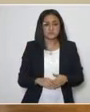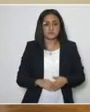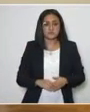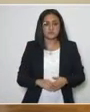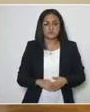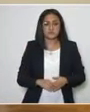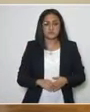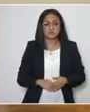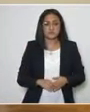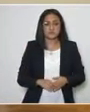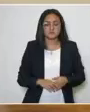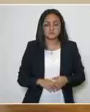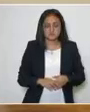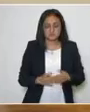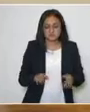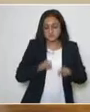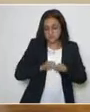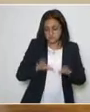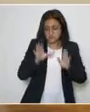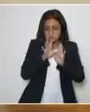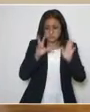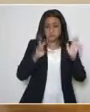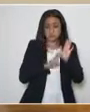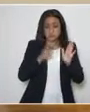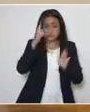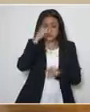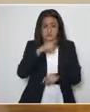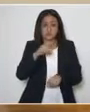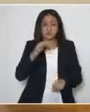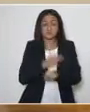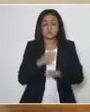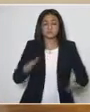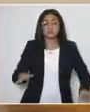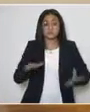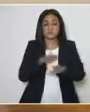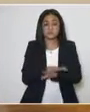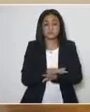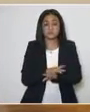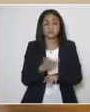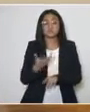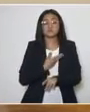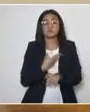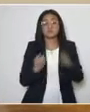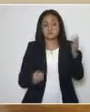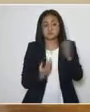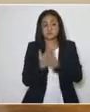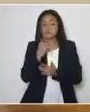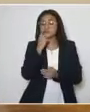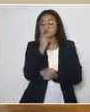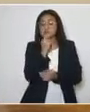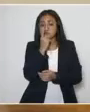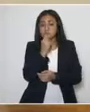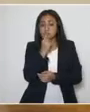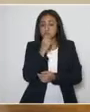funcionando, emitieron una convocatoria para relevar y tener una nueva